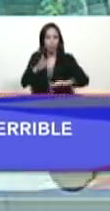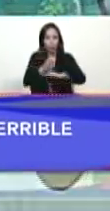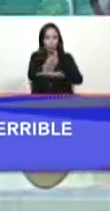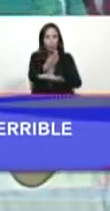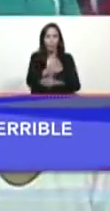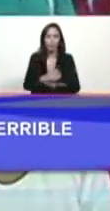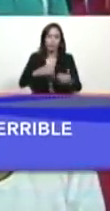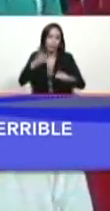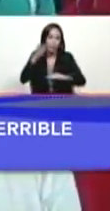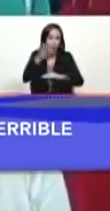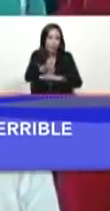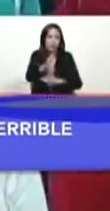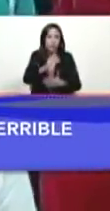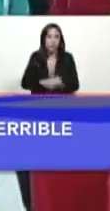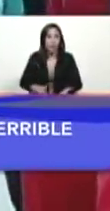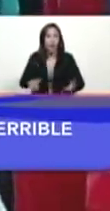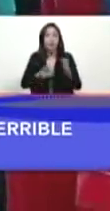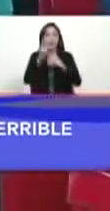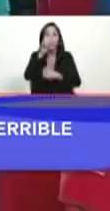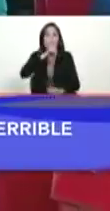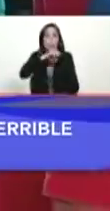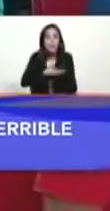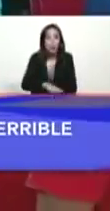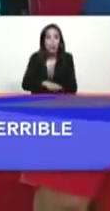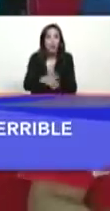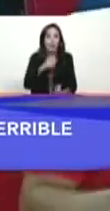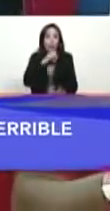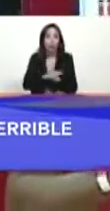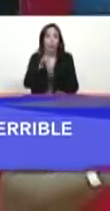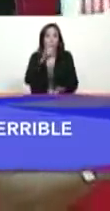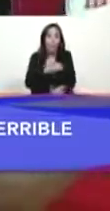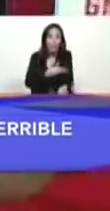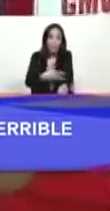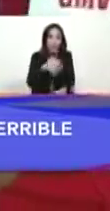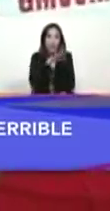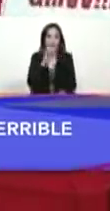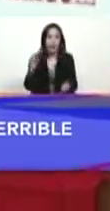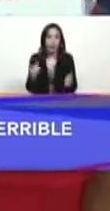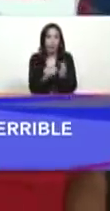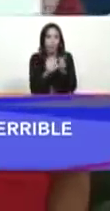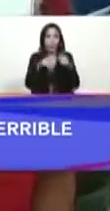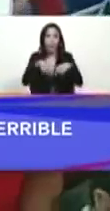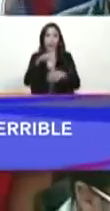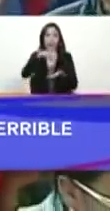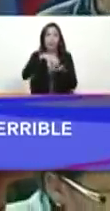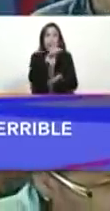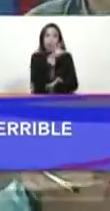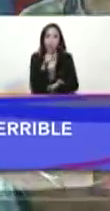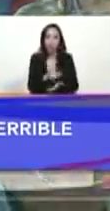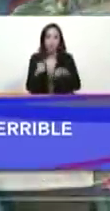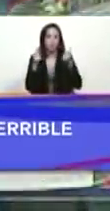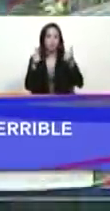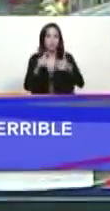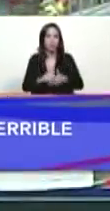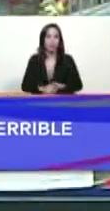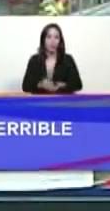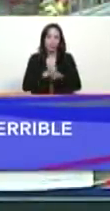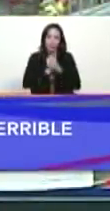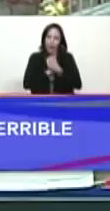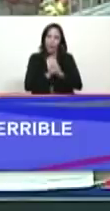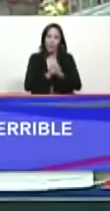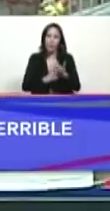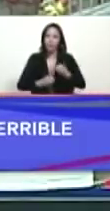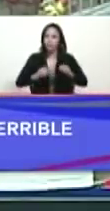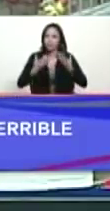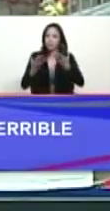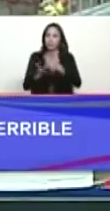cosa tan buena que el hito 2.500.000 cayó en Lagunilla, en Zulia. Nuestro amor, el regalo